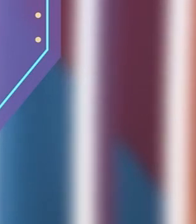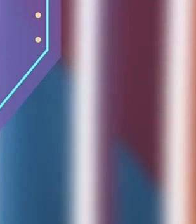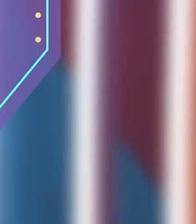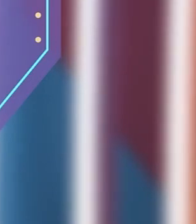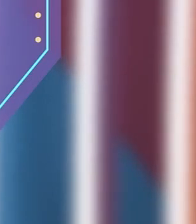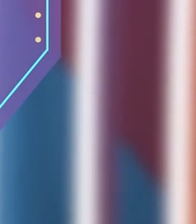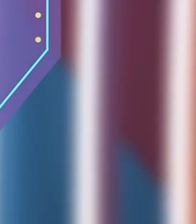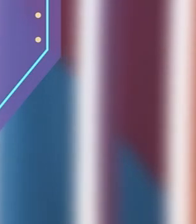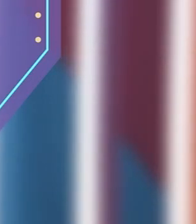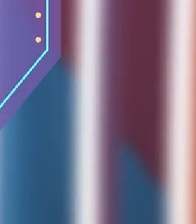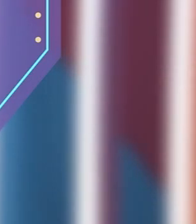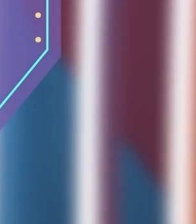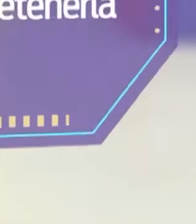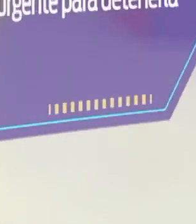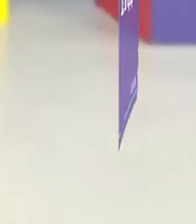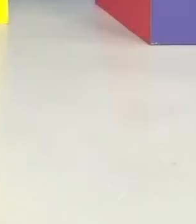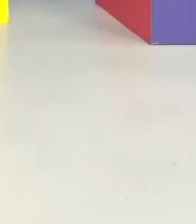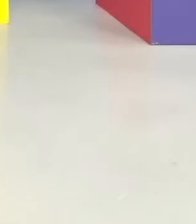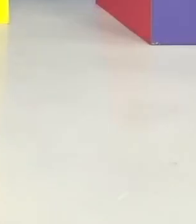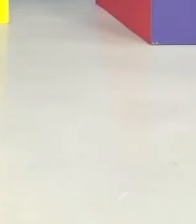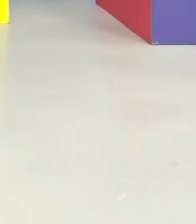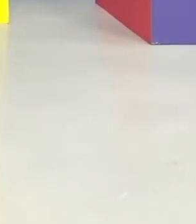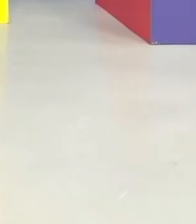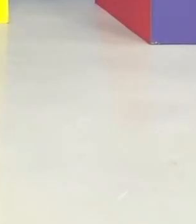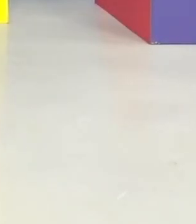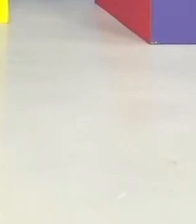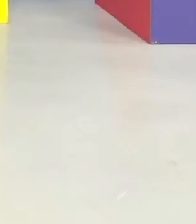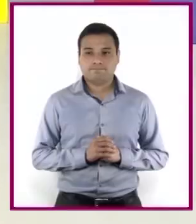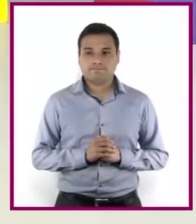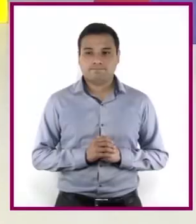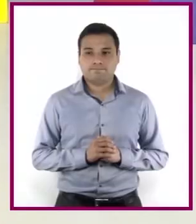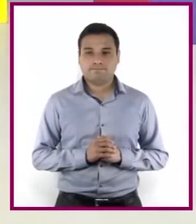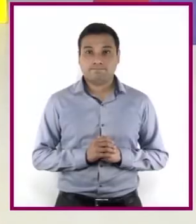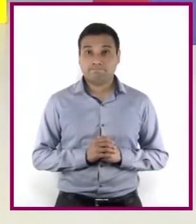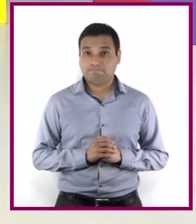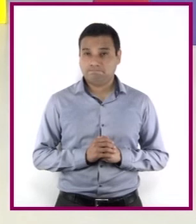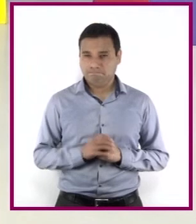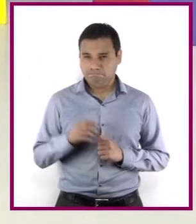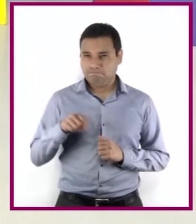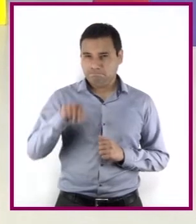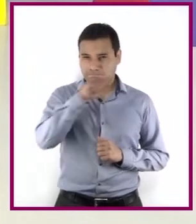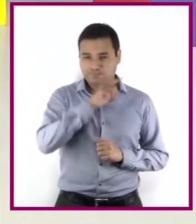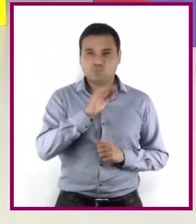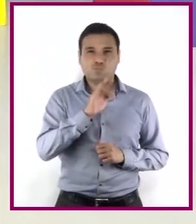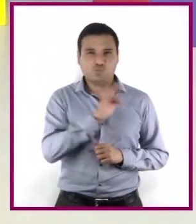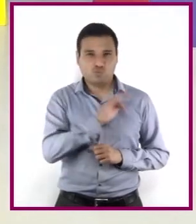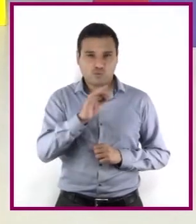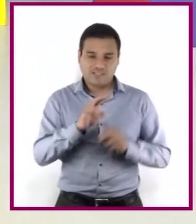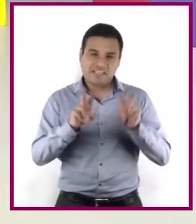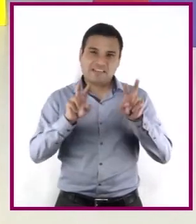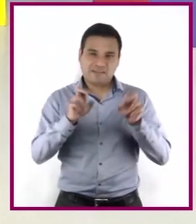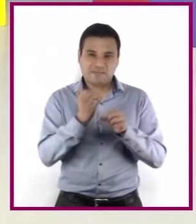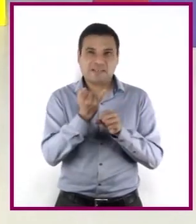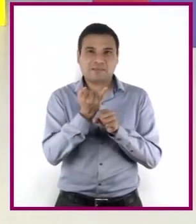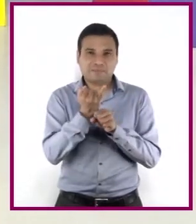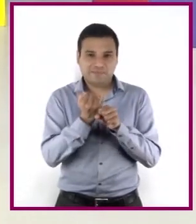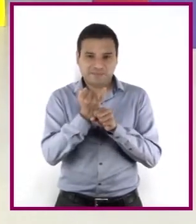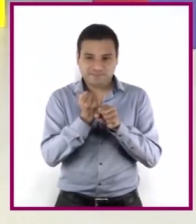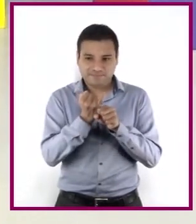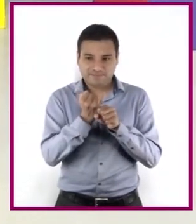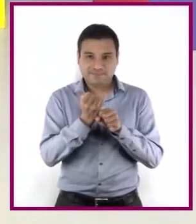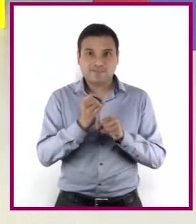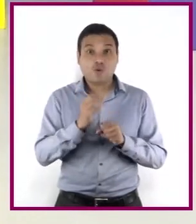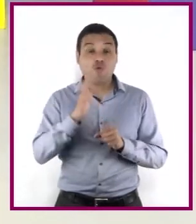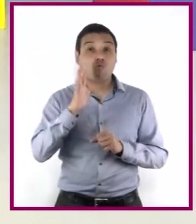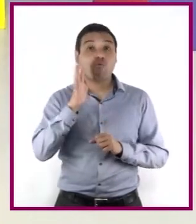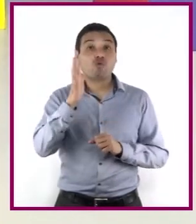urgente para detenerla. Finalmente, les invito a informarse más sobre el tema y seguir construyendo una